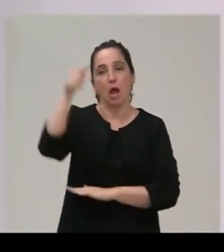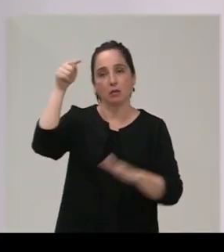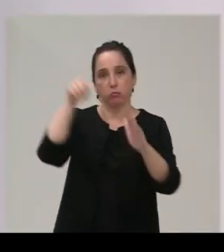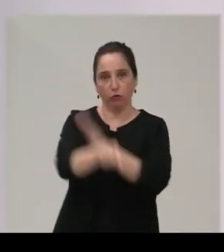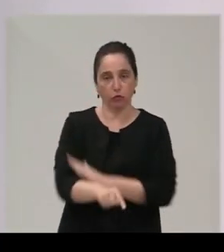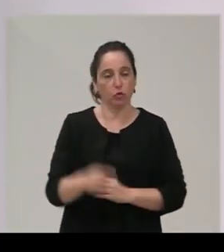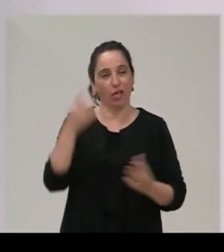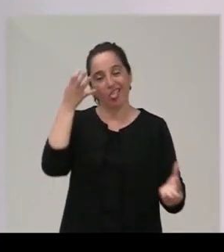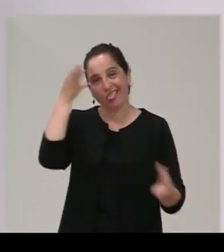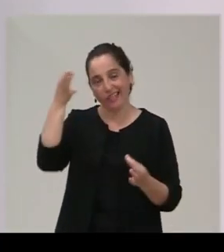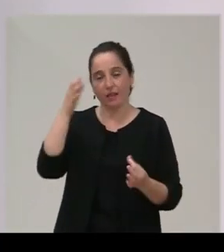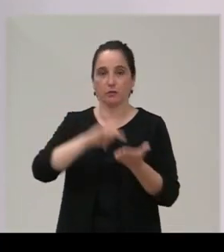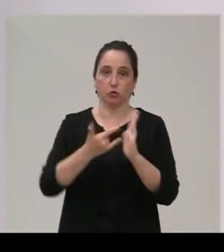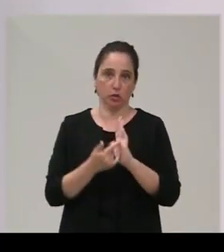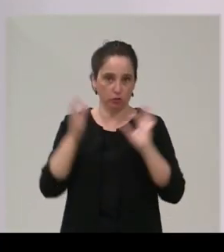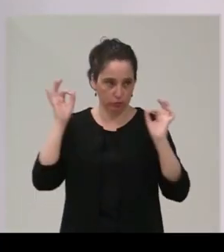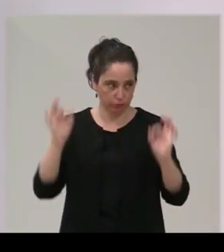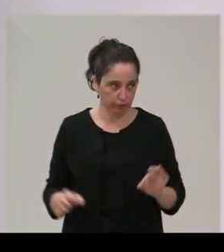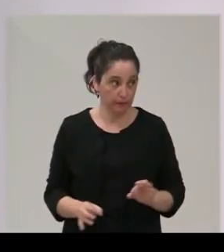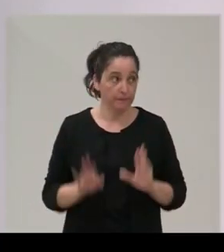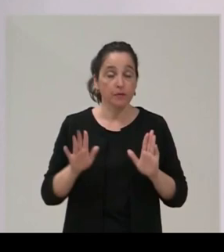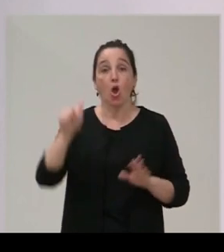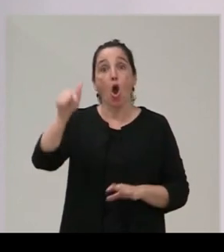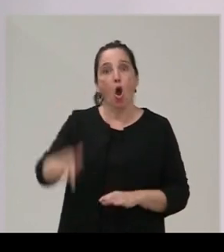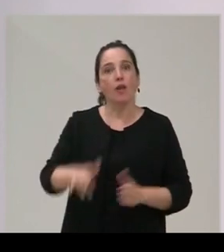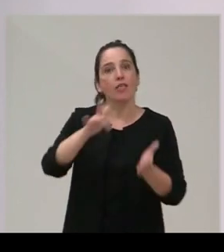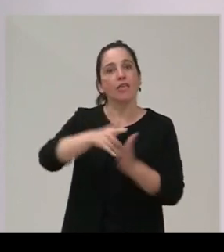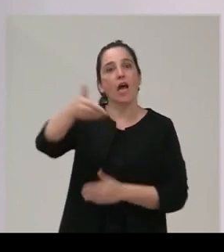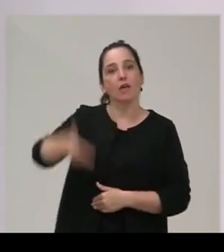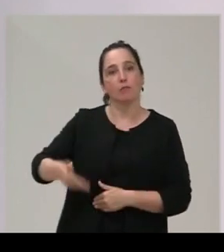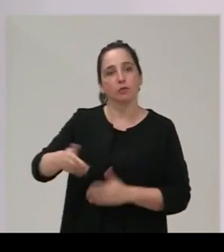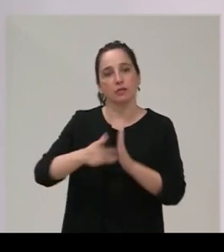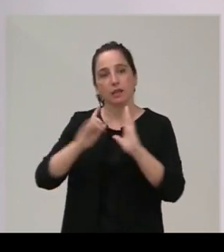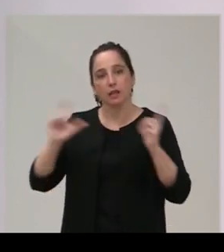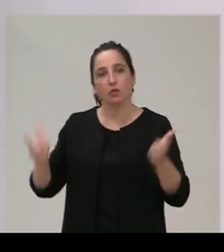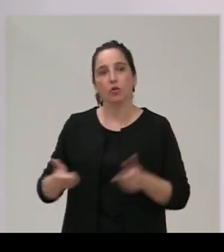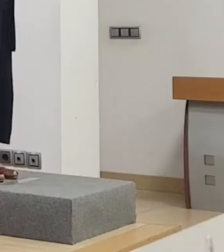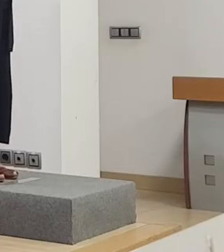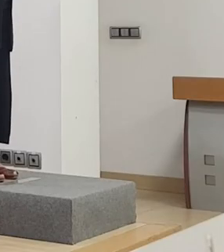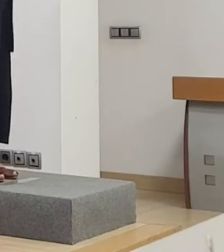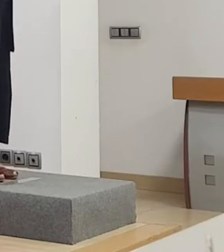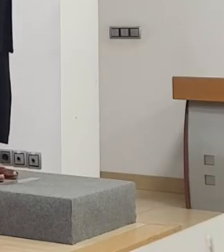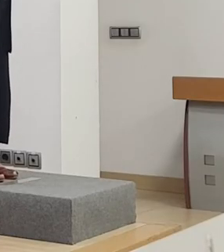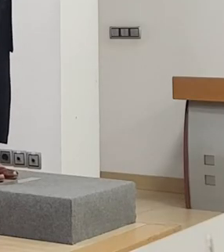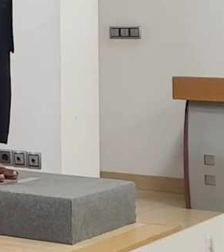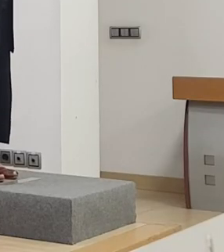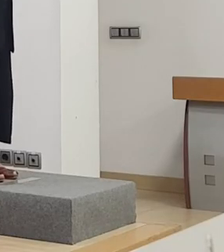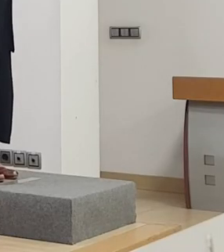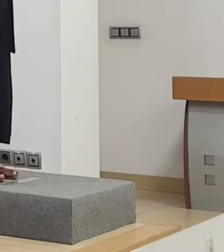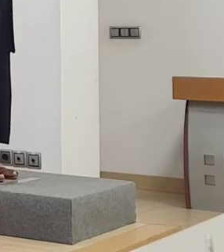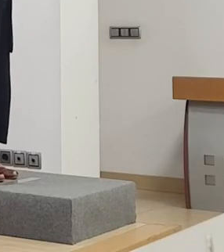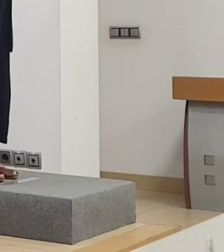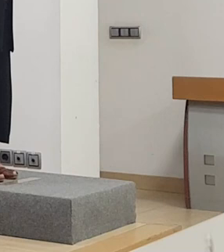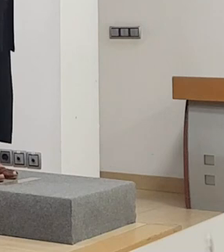todos estos proyectos como digo pero hoy es un día importante una reunión muy fructífera y muy gratificante para el